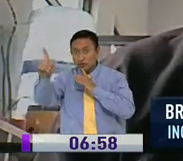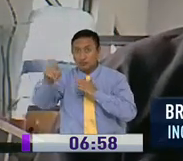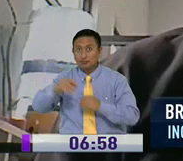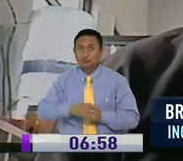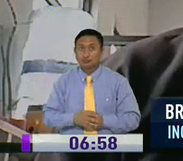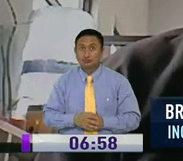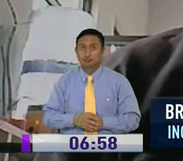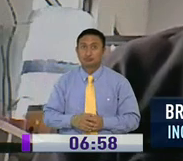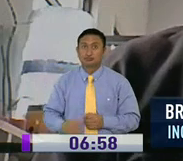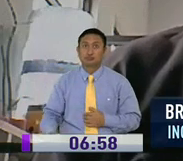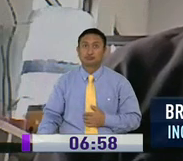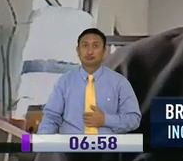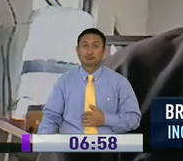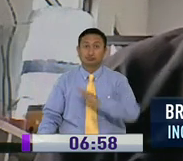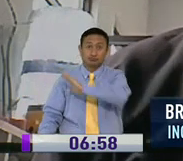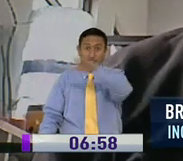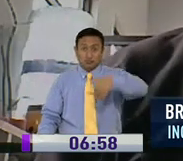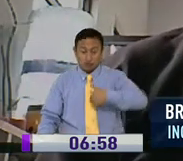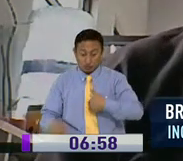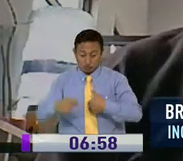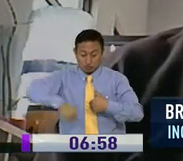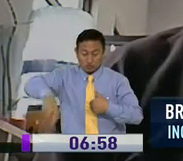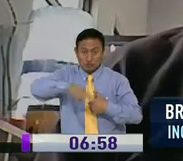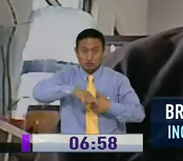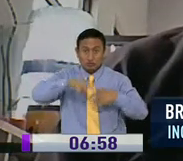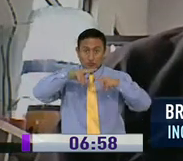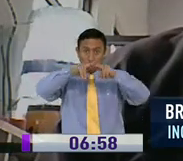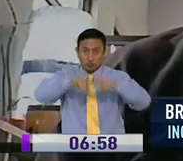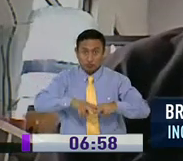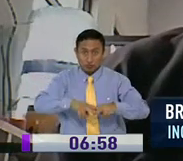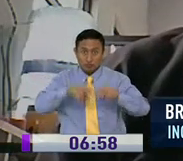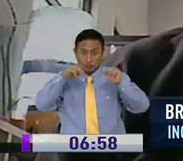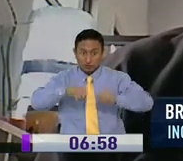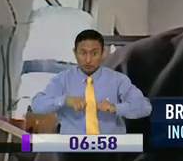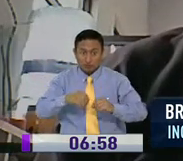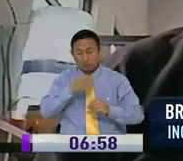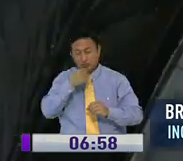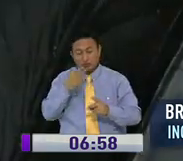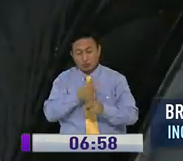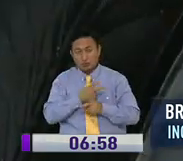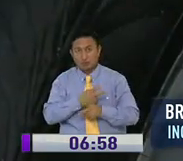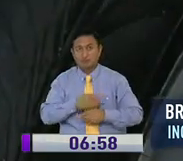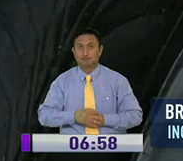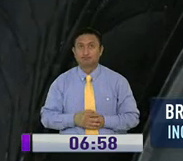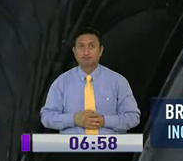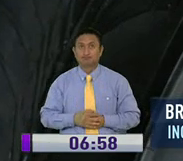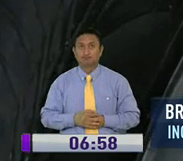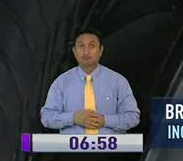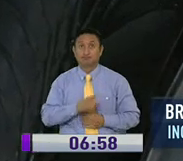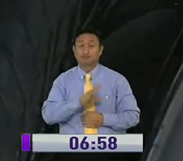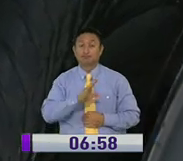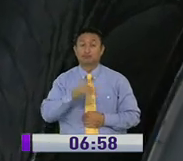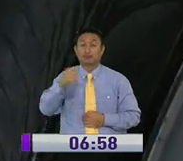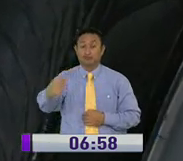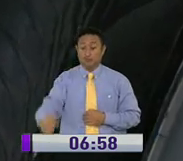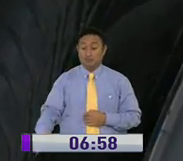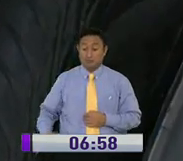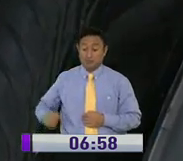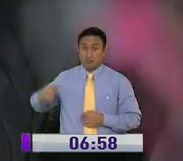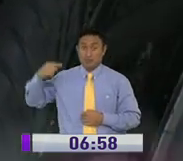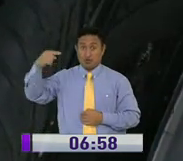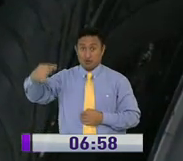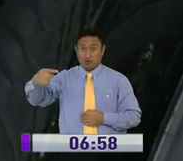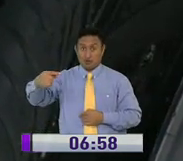¿no?, de la dirección. Todos esos elementos para no tener mayor inconveniente. Las llantas es un punto